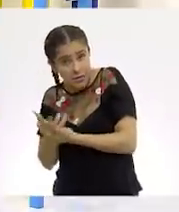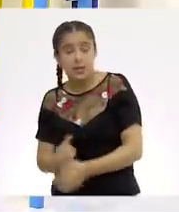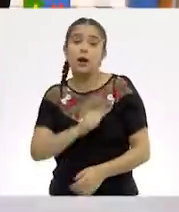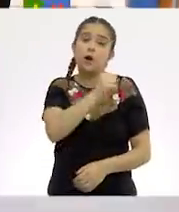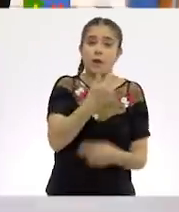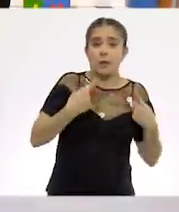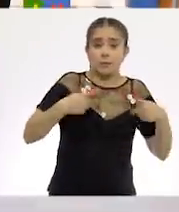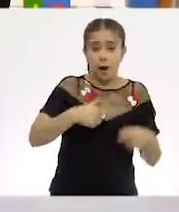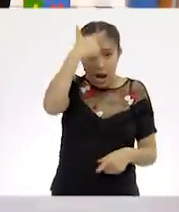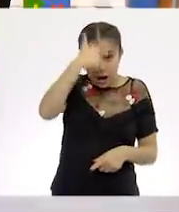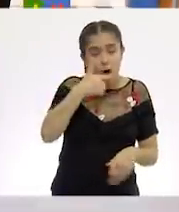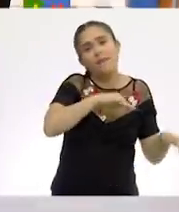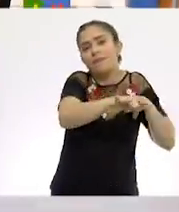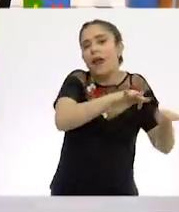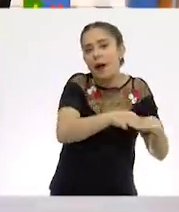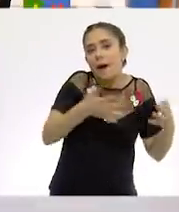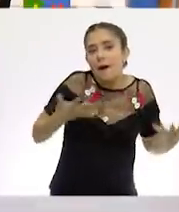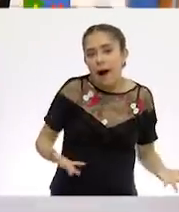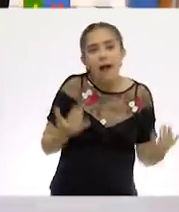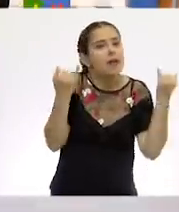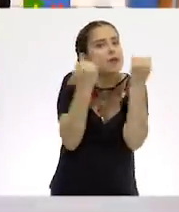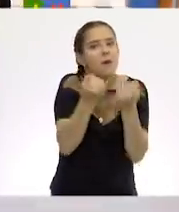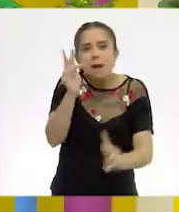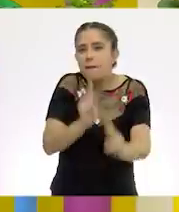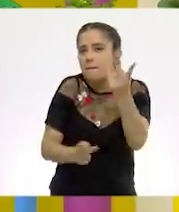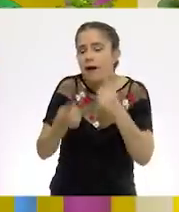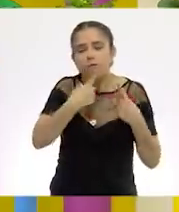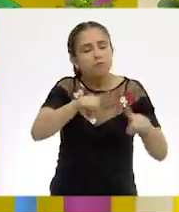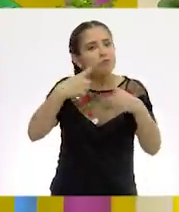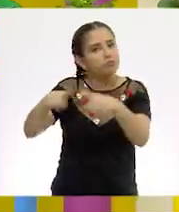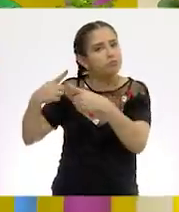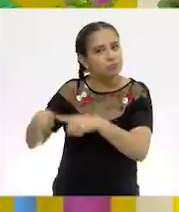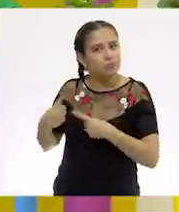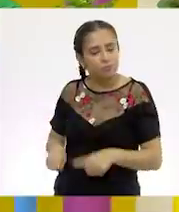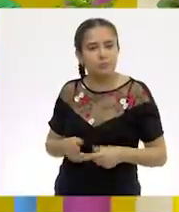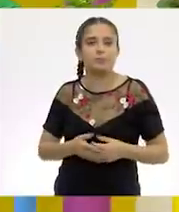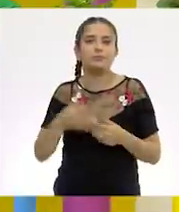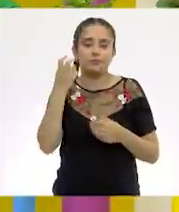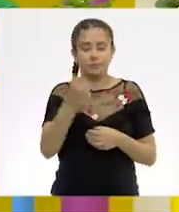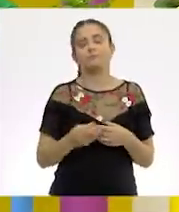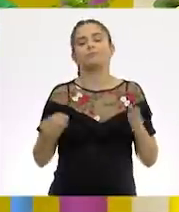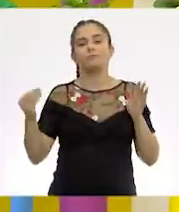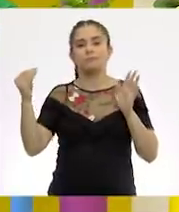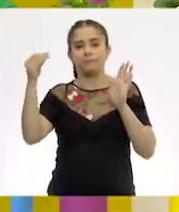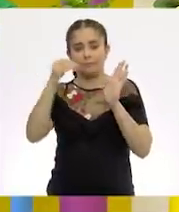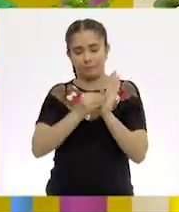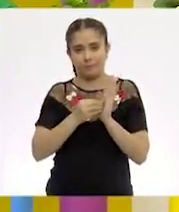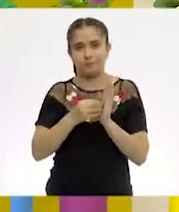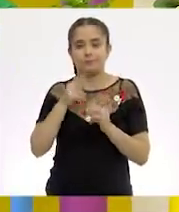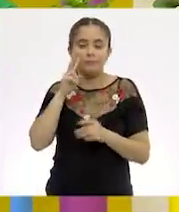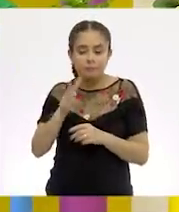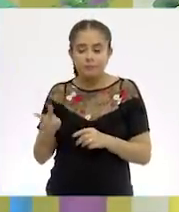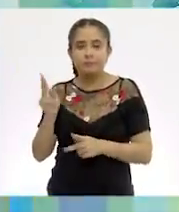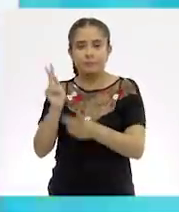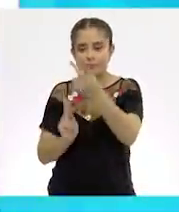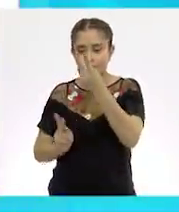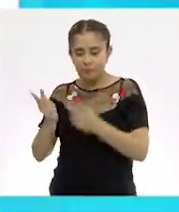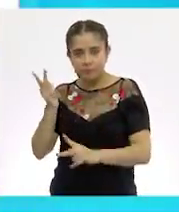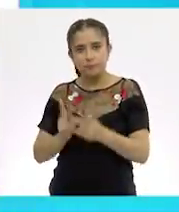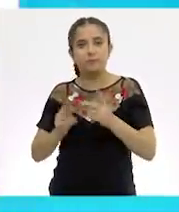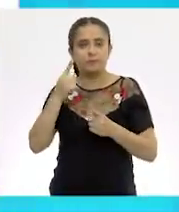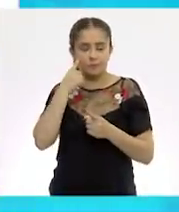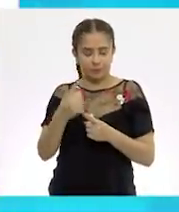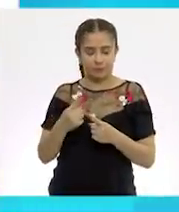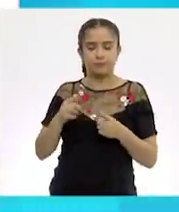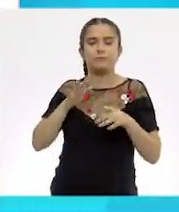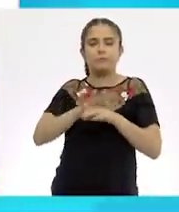aquí ya algunas características y algunas actividades que podemos observar en las plantas. Ya vimos,